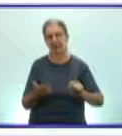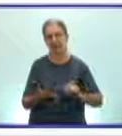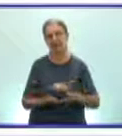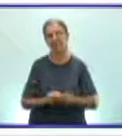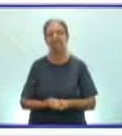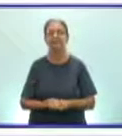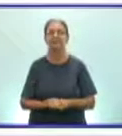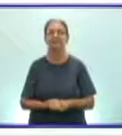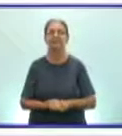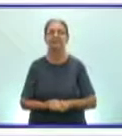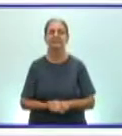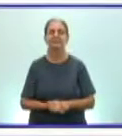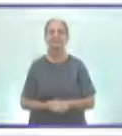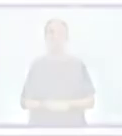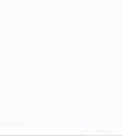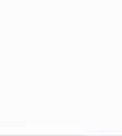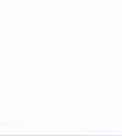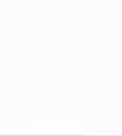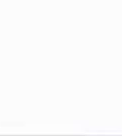información.